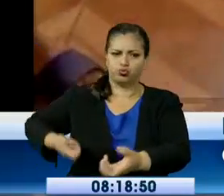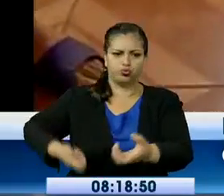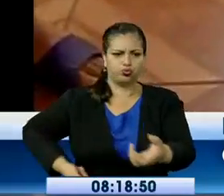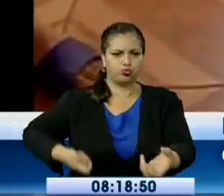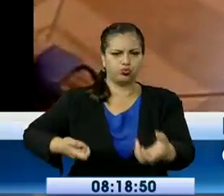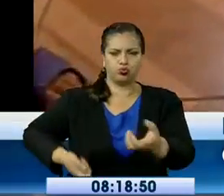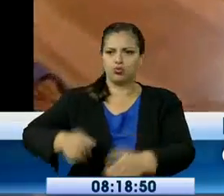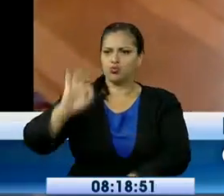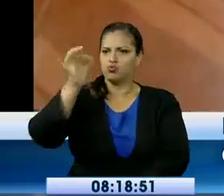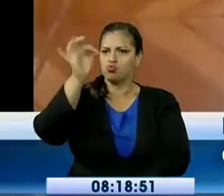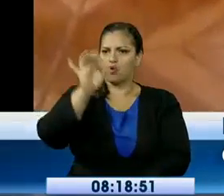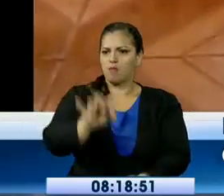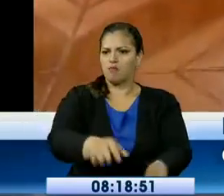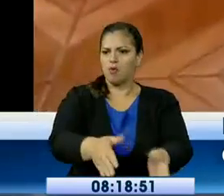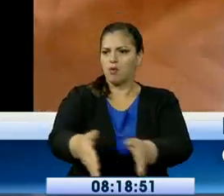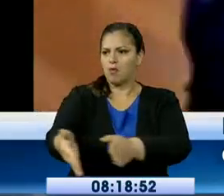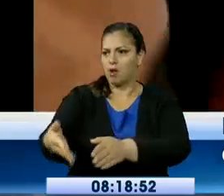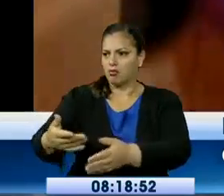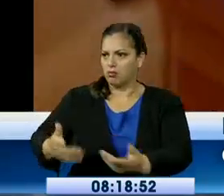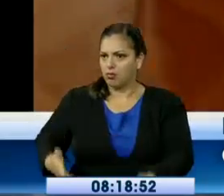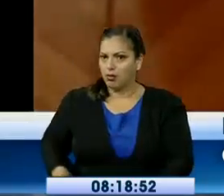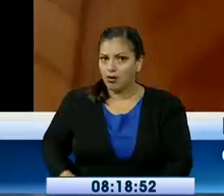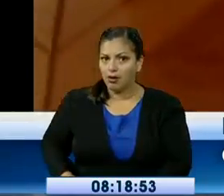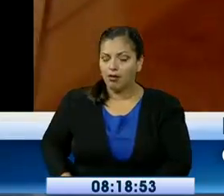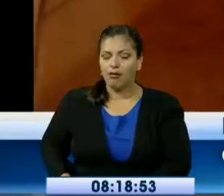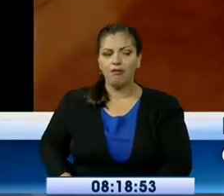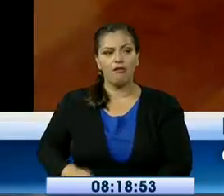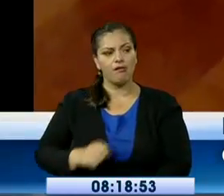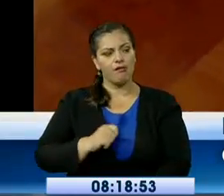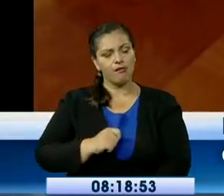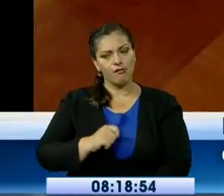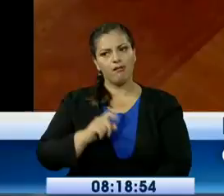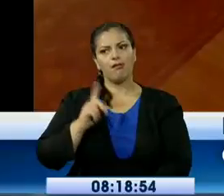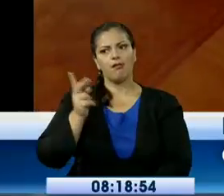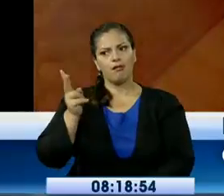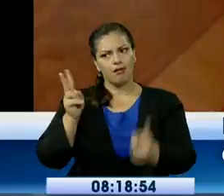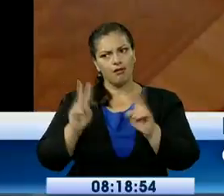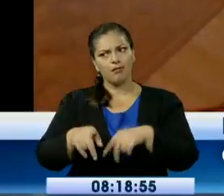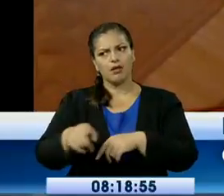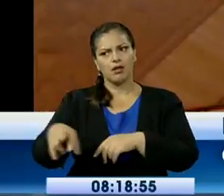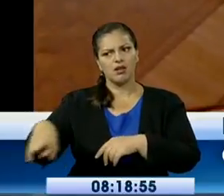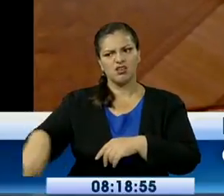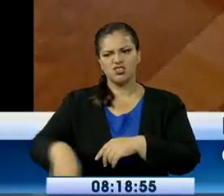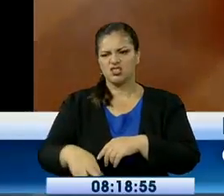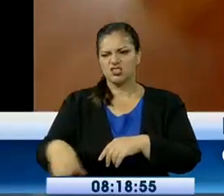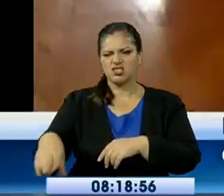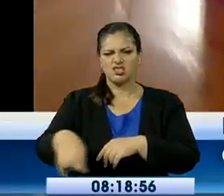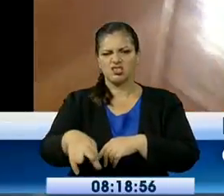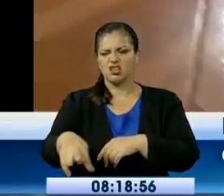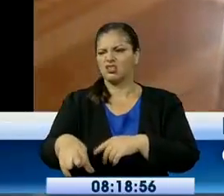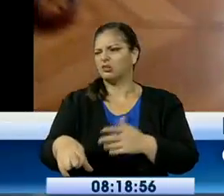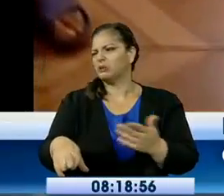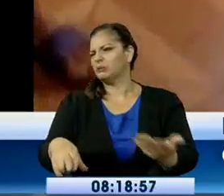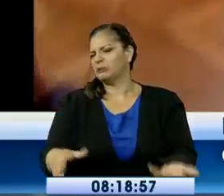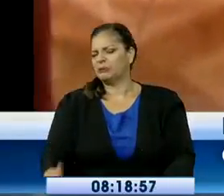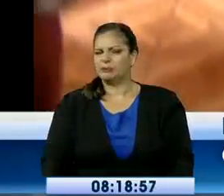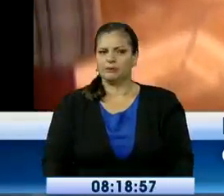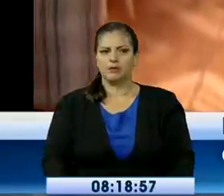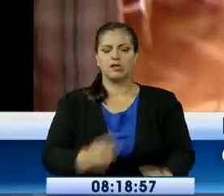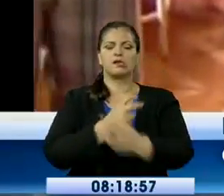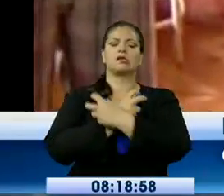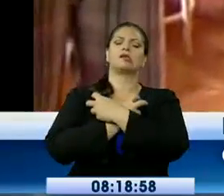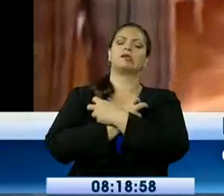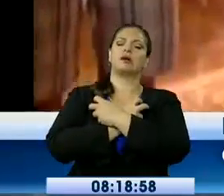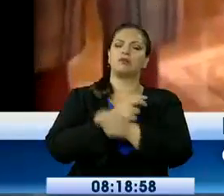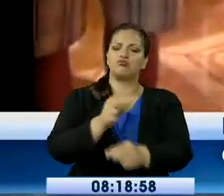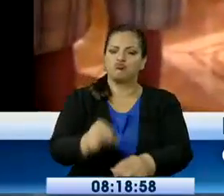cuenta de que usted ya tiene que ser parte también de esta campaña de desratización, porque en todos los sectores, lastimosamente, bueno, las ratas hay en todos lados, de cuatro patas y de